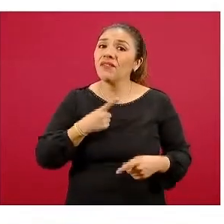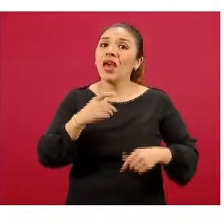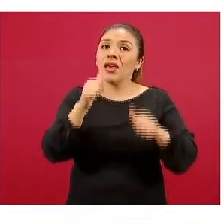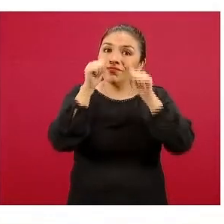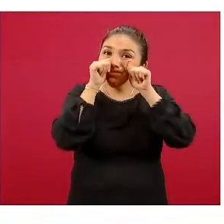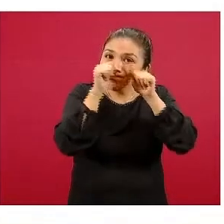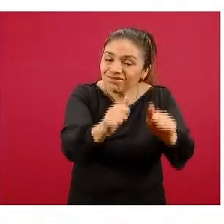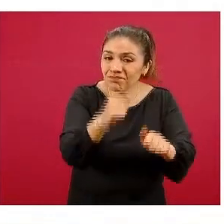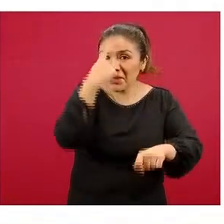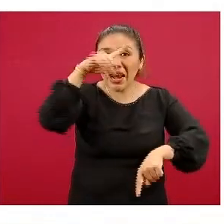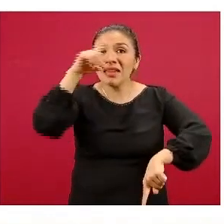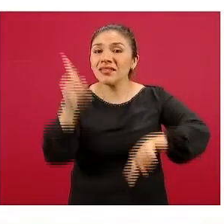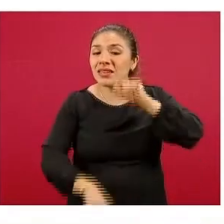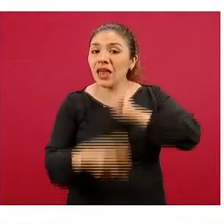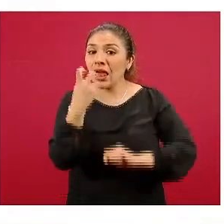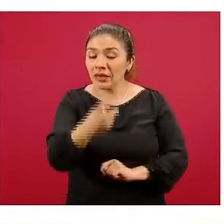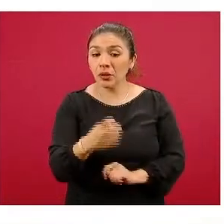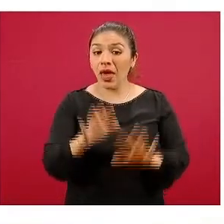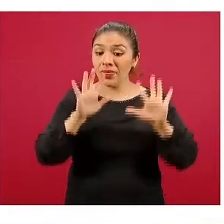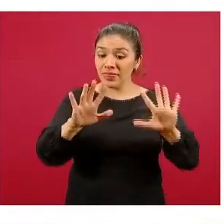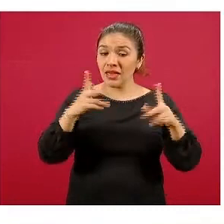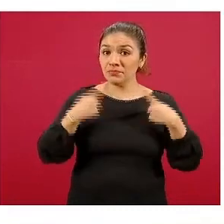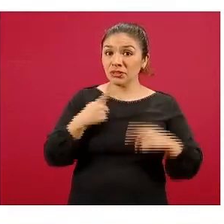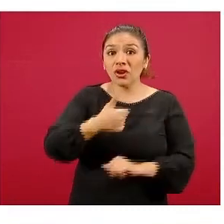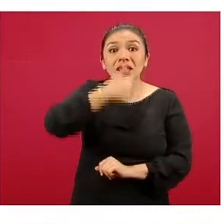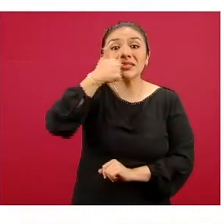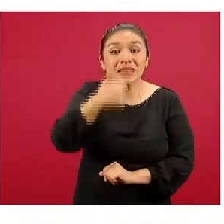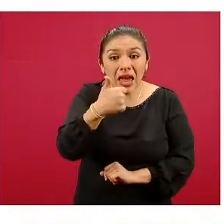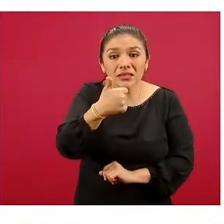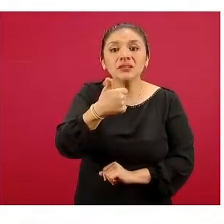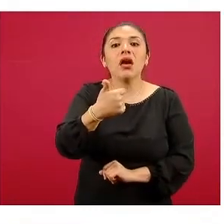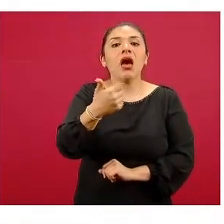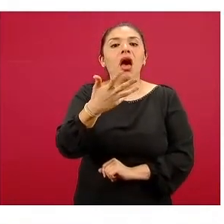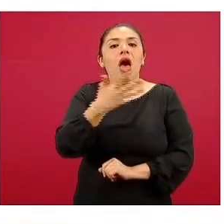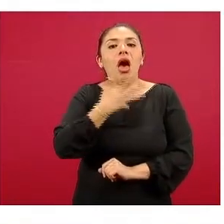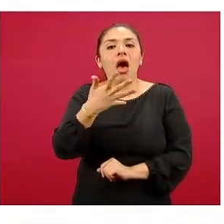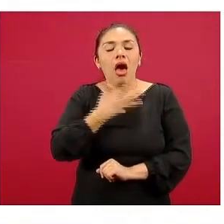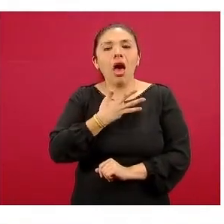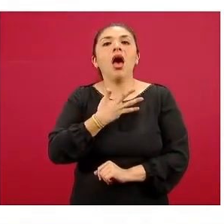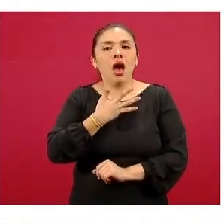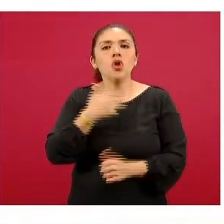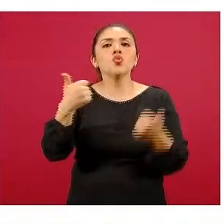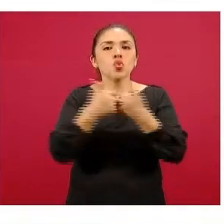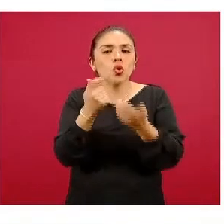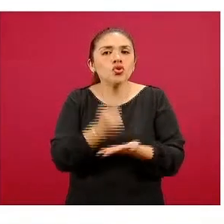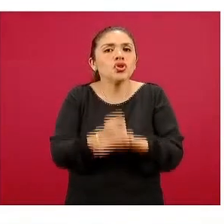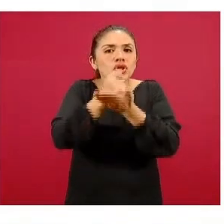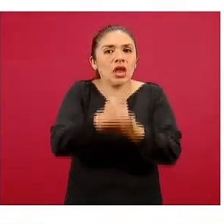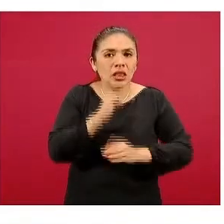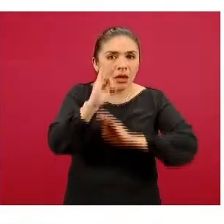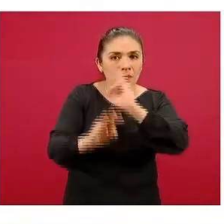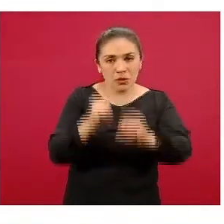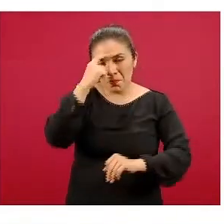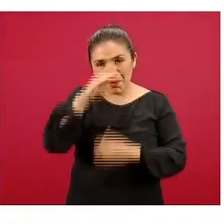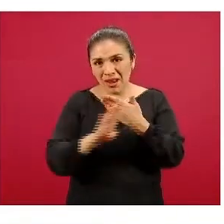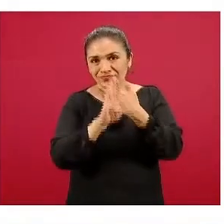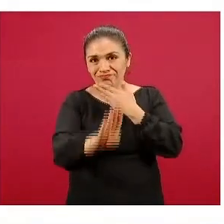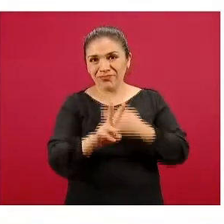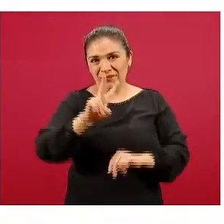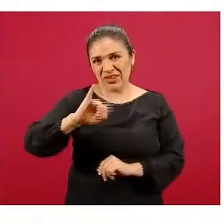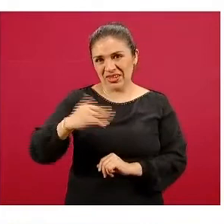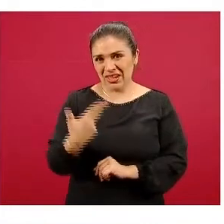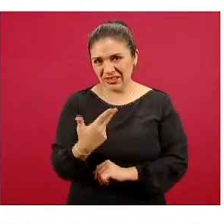esta brecha. 6 de cada 10 personas se encuentran vinculadas y con tratamiento antirretroviral, que